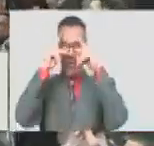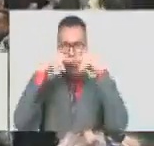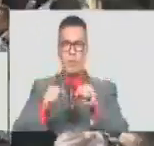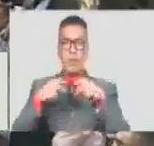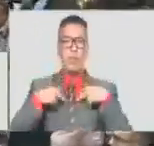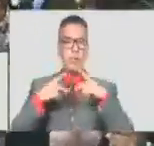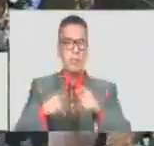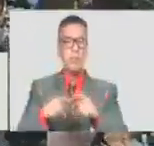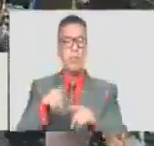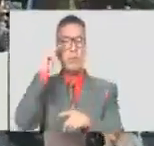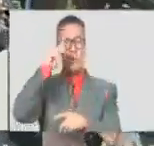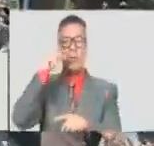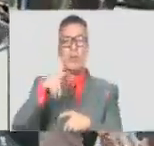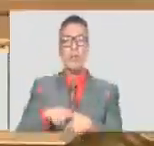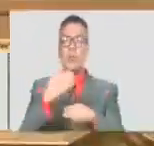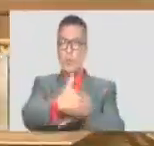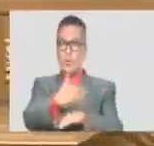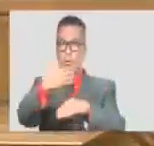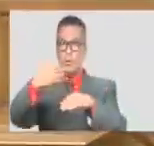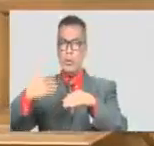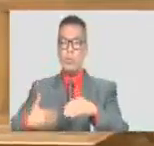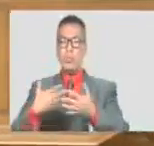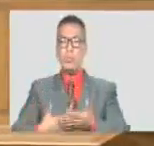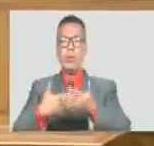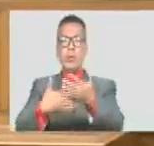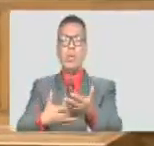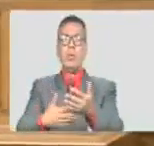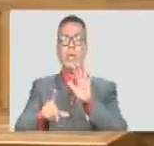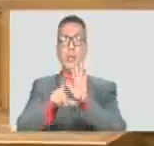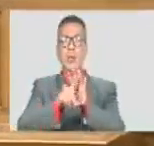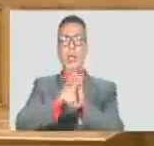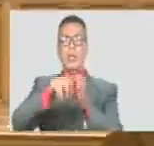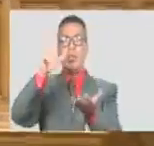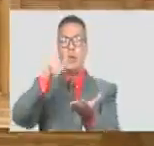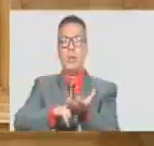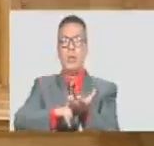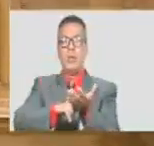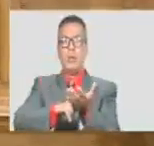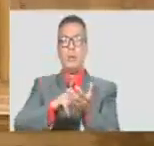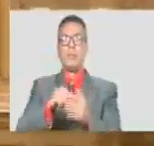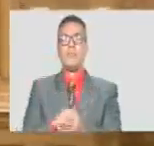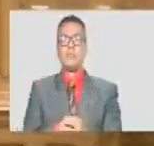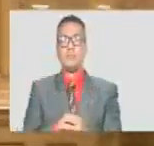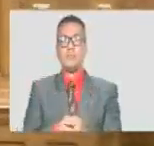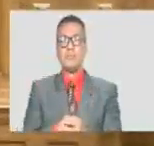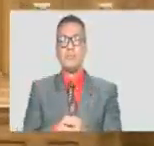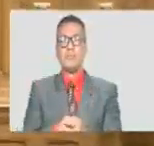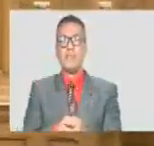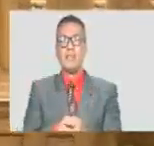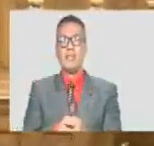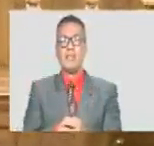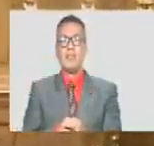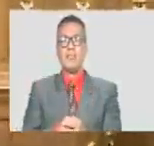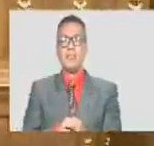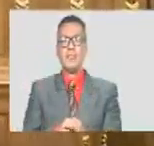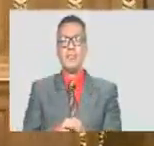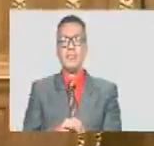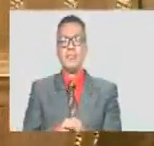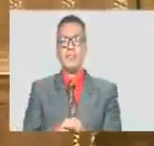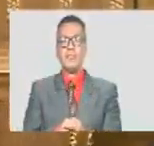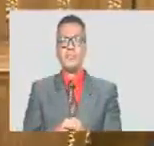salud y de la pedagogía, que suban aquí para hacer la entrega de la ley aprobada por la Asamblea. Un gran abrazo. Gracias, presidente.